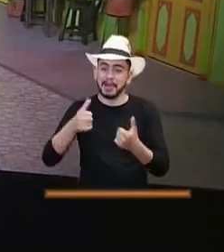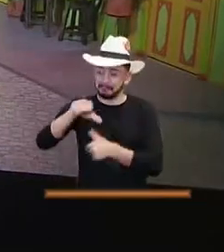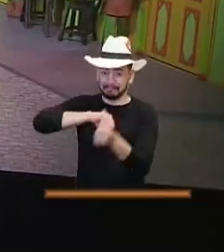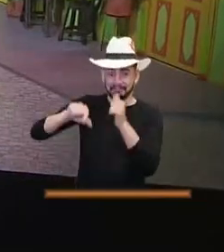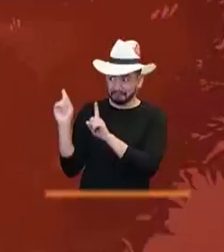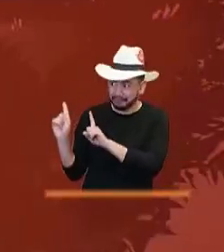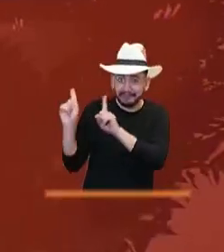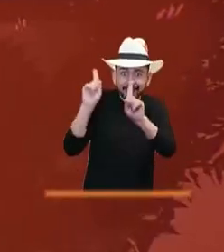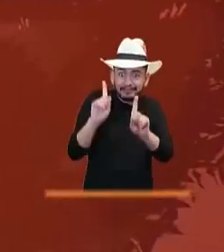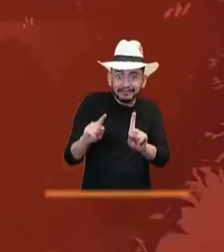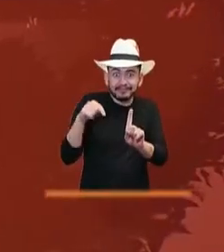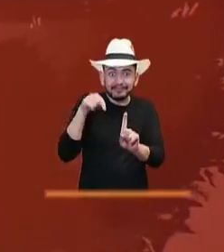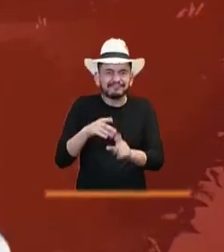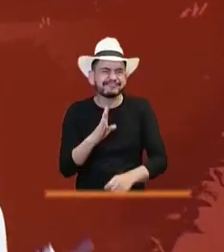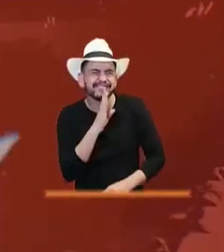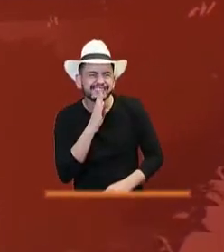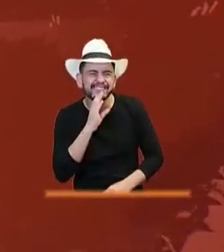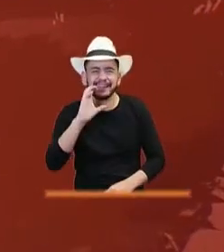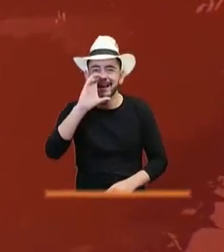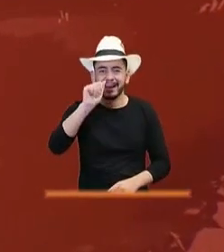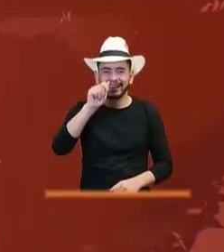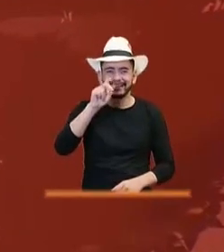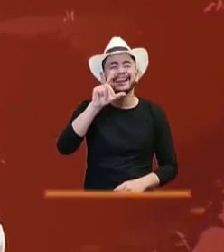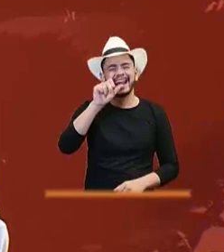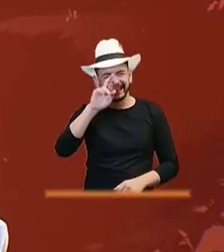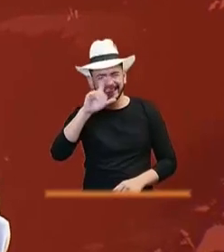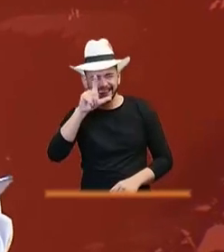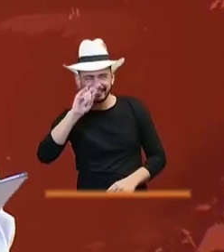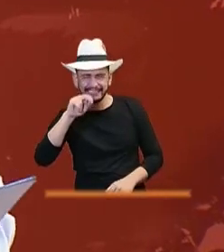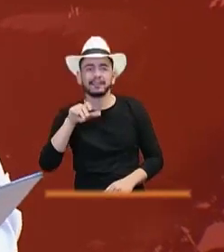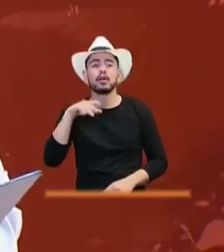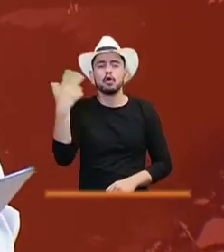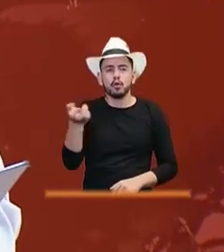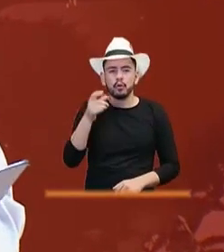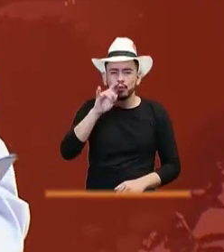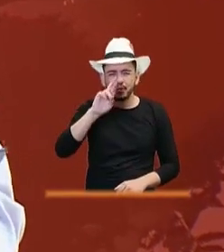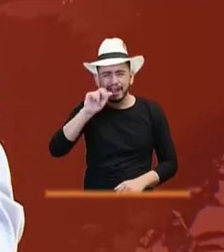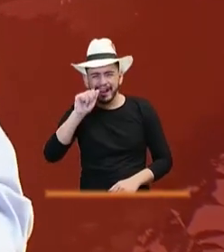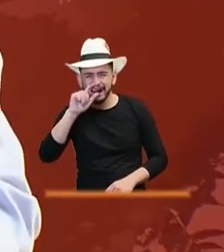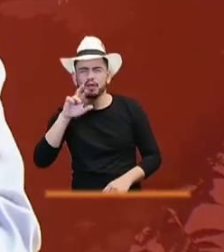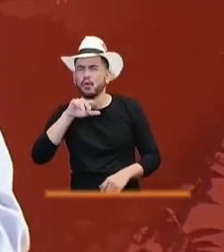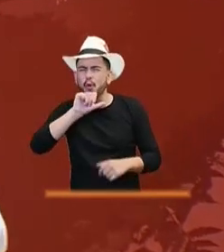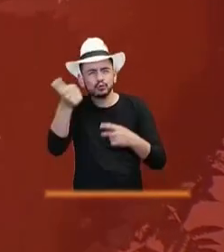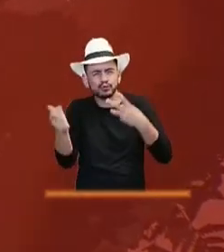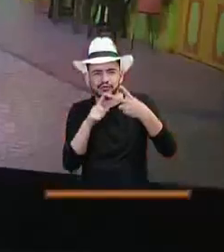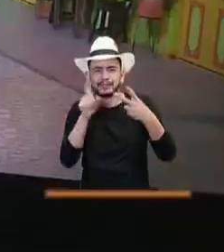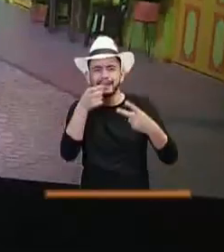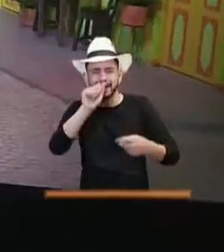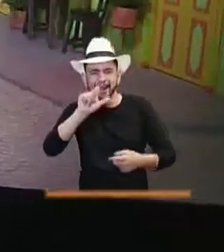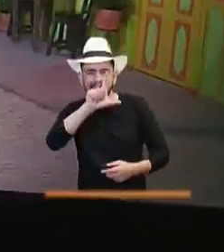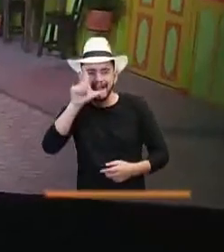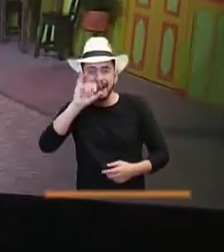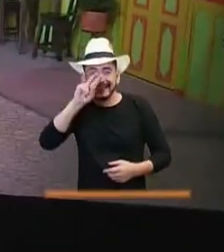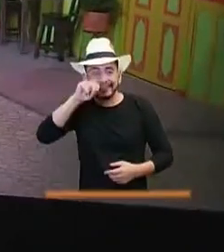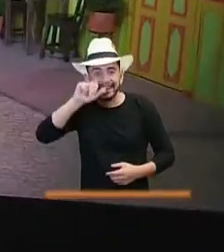trovadores Cartucho para que venga al escenario y lo acompañe el trovador Gallinazo Cartucho para el tema impuesto. Gallinazo y Cartucho.